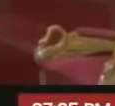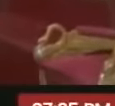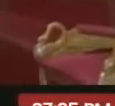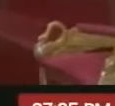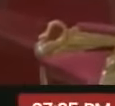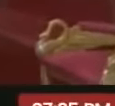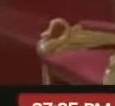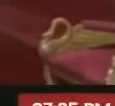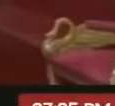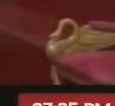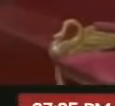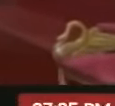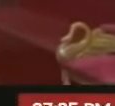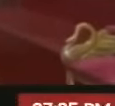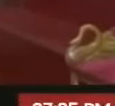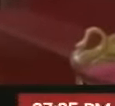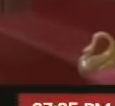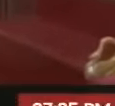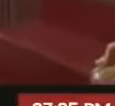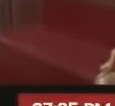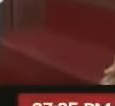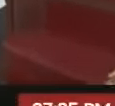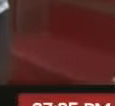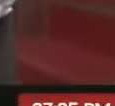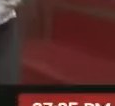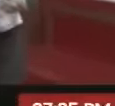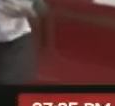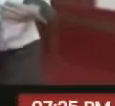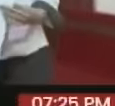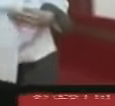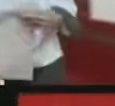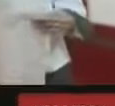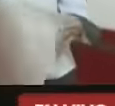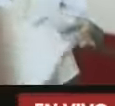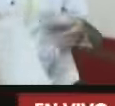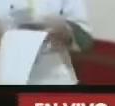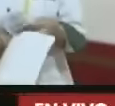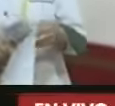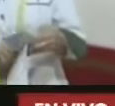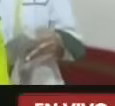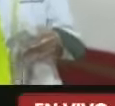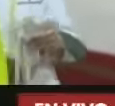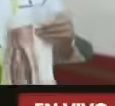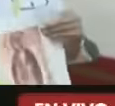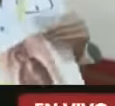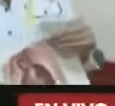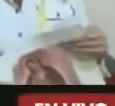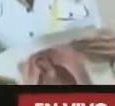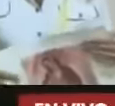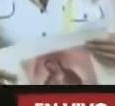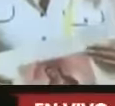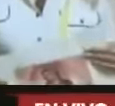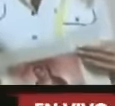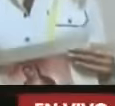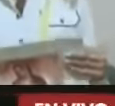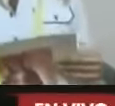Guadalupe apareció aquí en Falcón, en Venezuela, para bendecirnos, protegernos. ¿Qué precisa? ¿Qué le